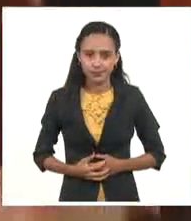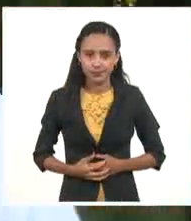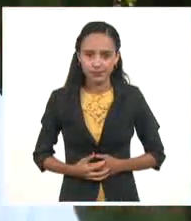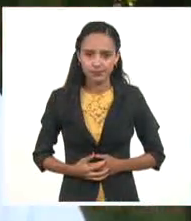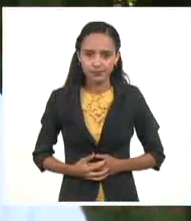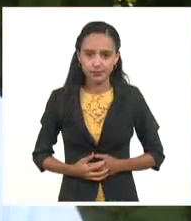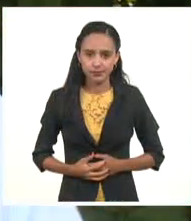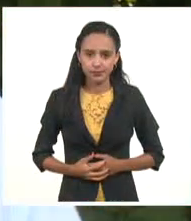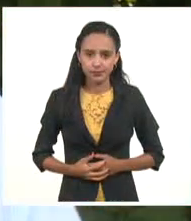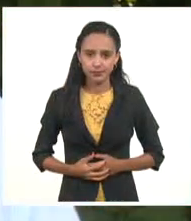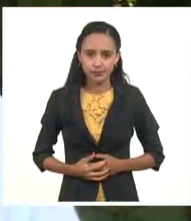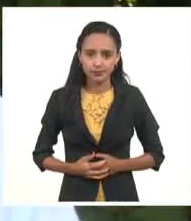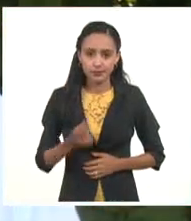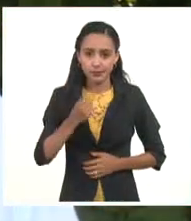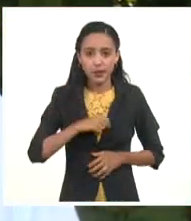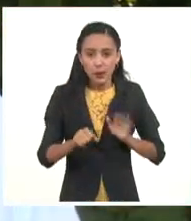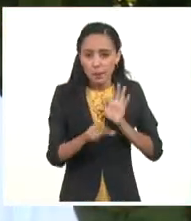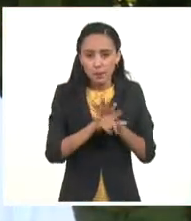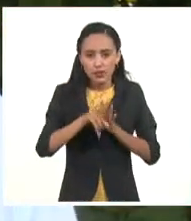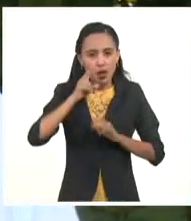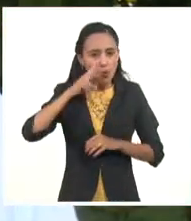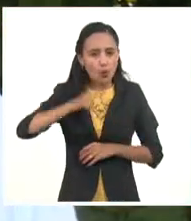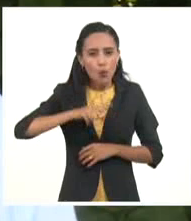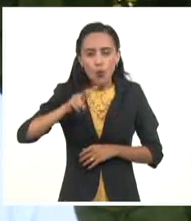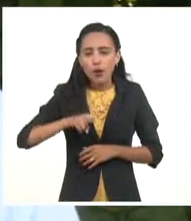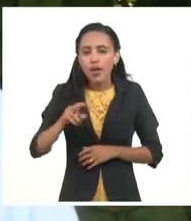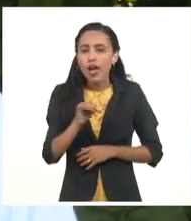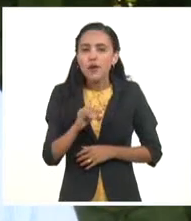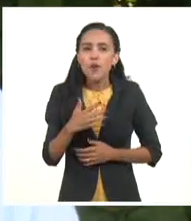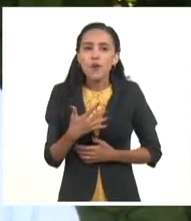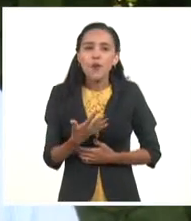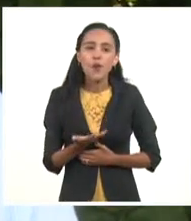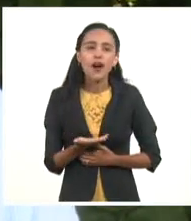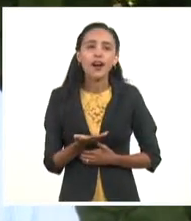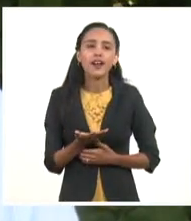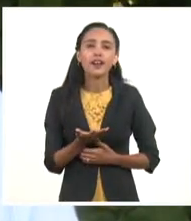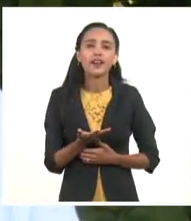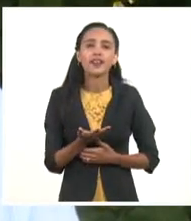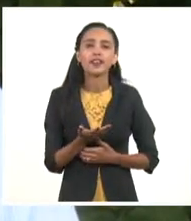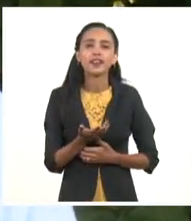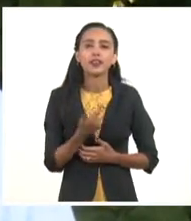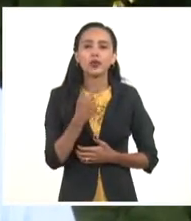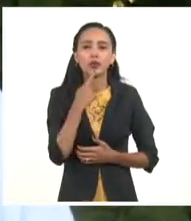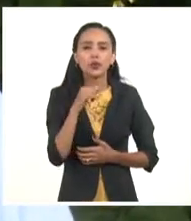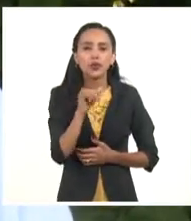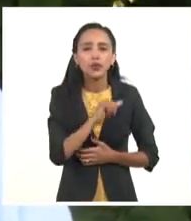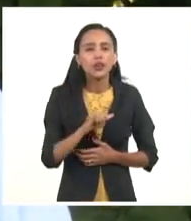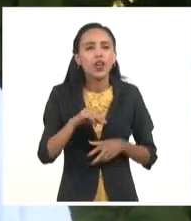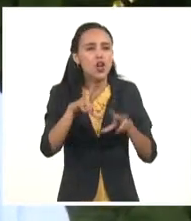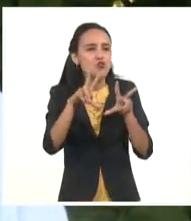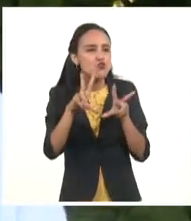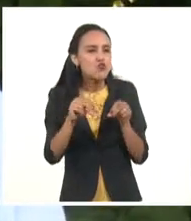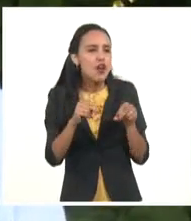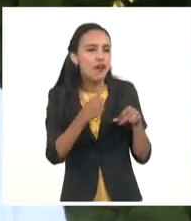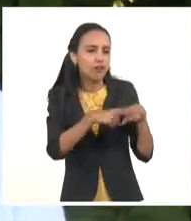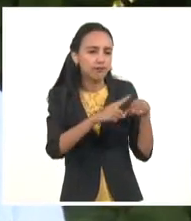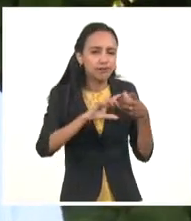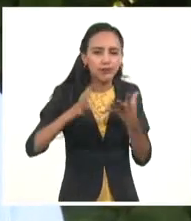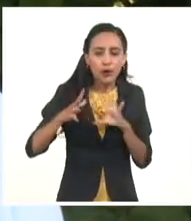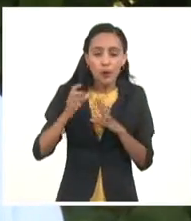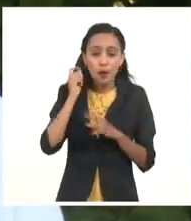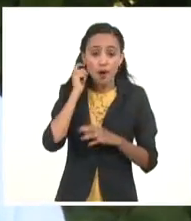pero ahí inició una búsqueda ya más con que desde el punto de vista de que no tenga tecnología de etnografía del folclore